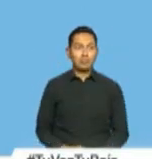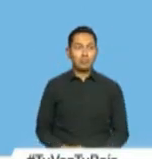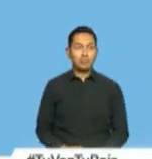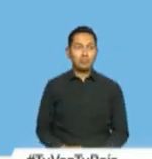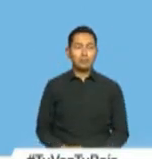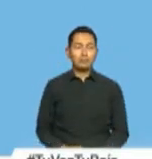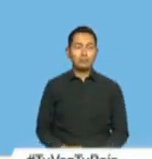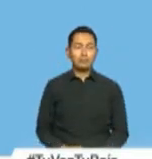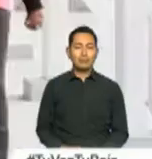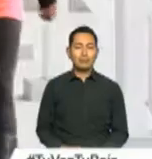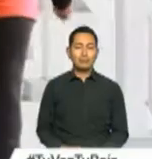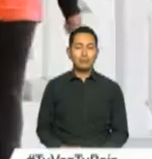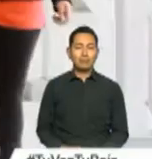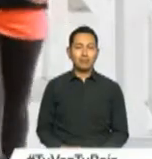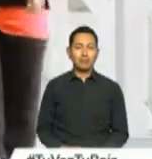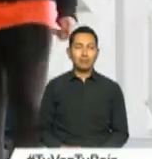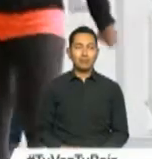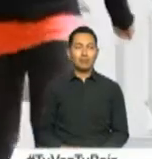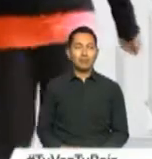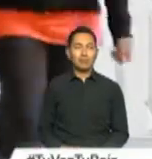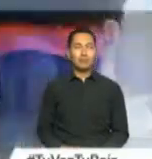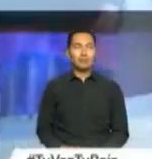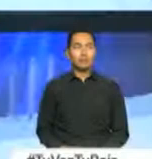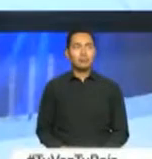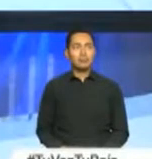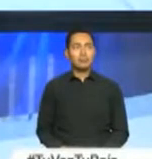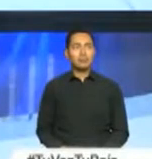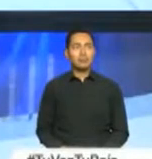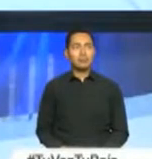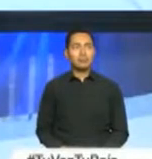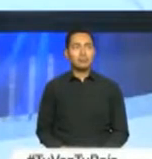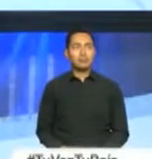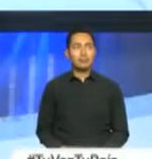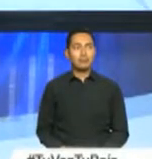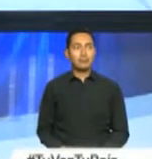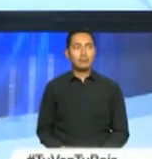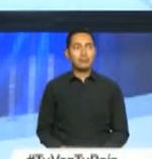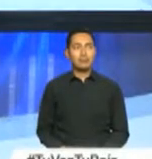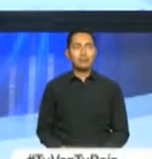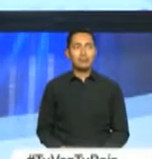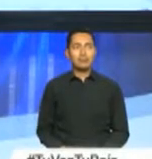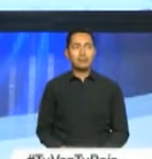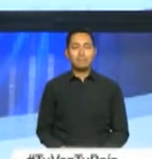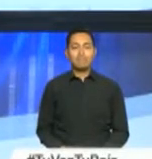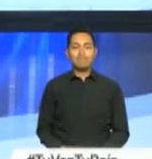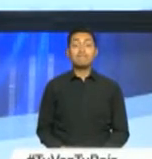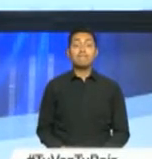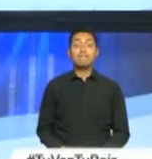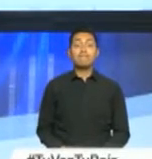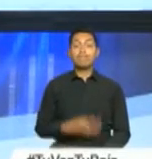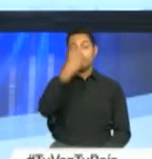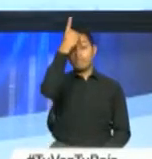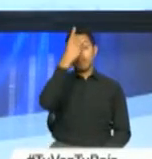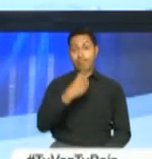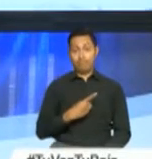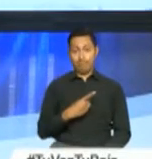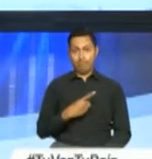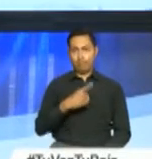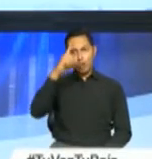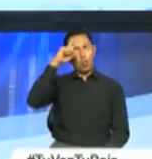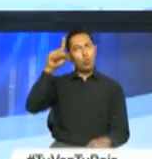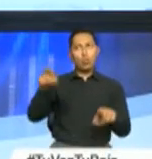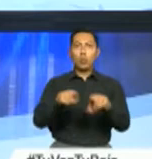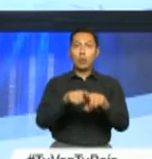www.educacionsuperior.gov.es. Caterina Morejón, Noticiero Ciudadano. Por unanimidad, el Pleno de la